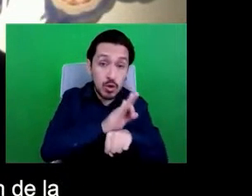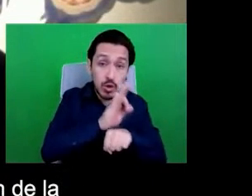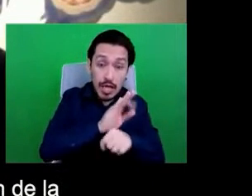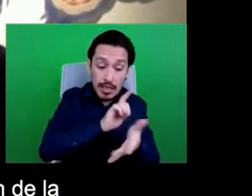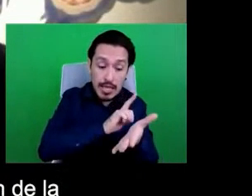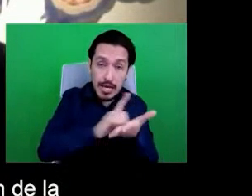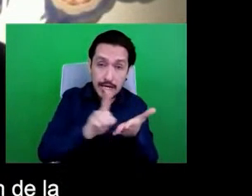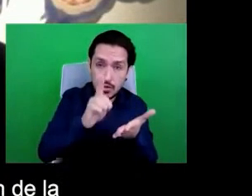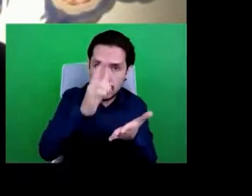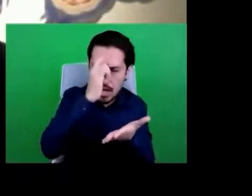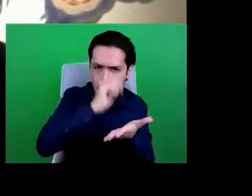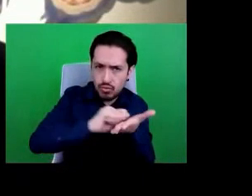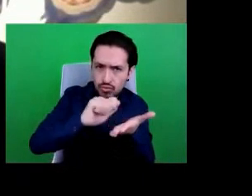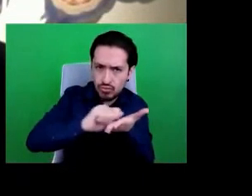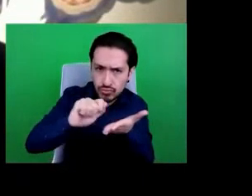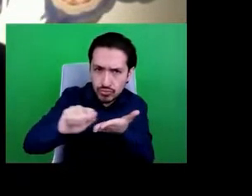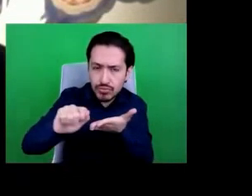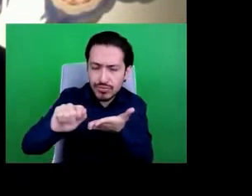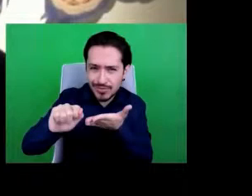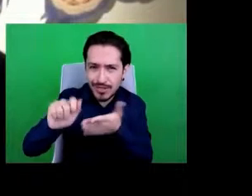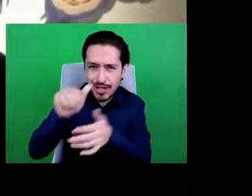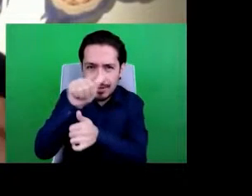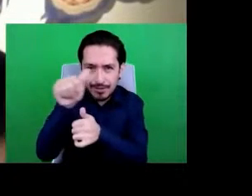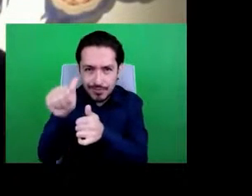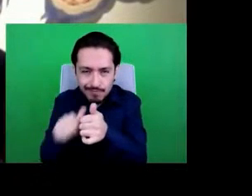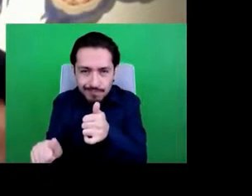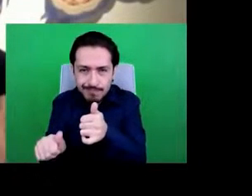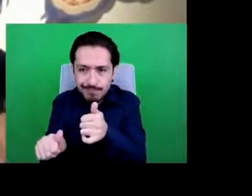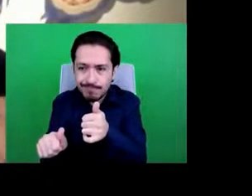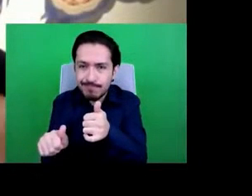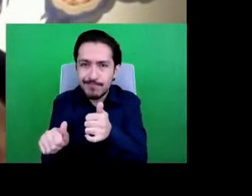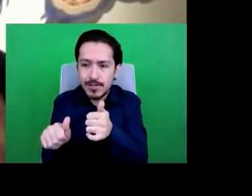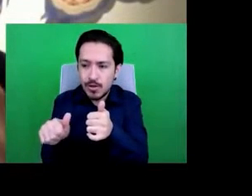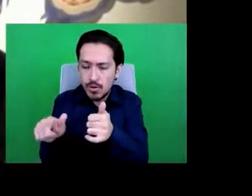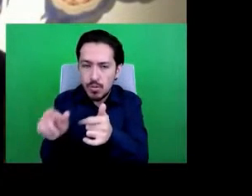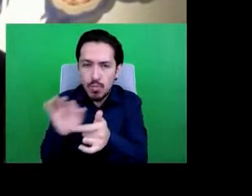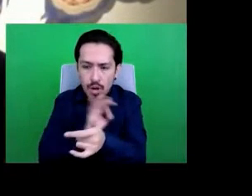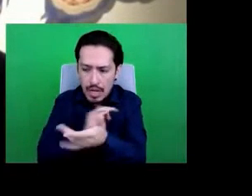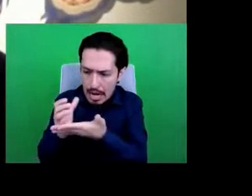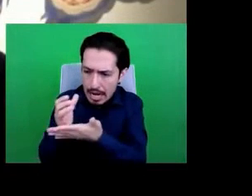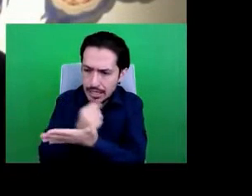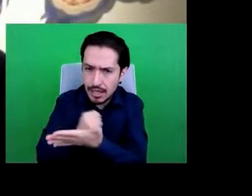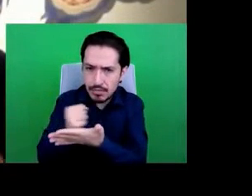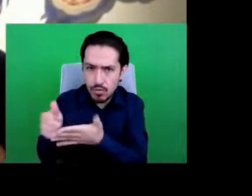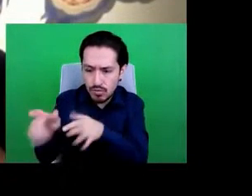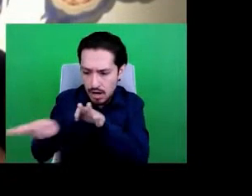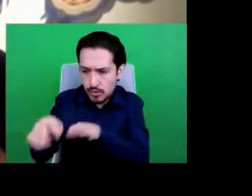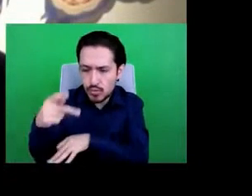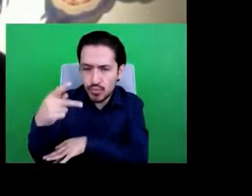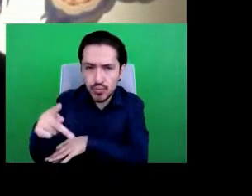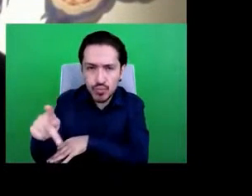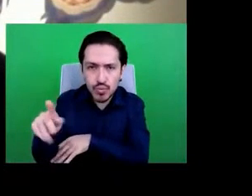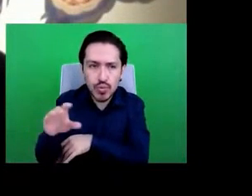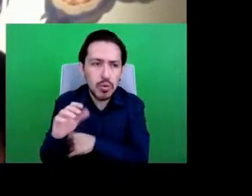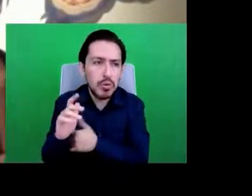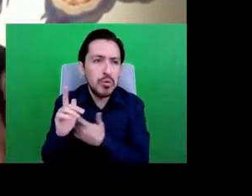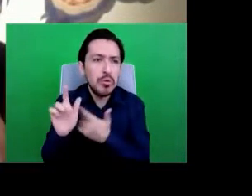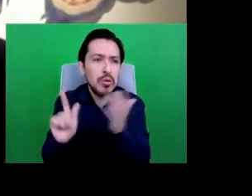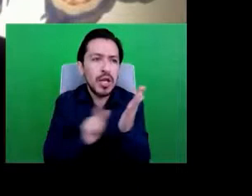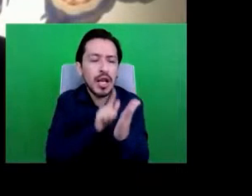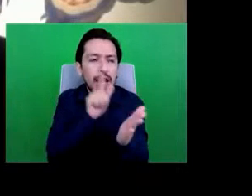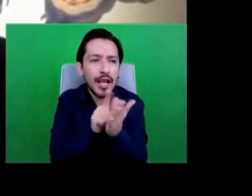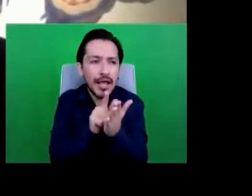que los artistas puedan ganar dinero por el trabajo que hacen, el regular también la